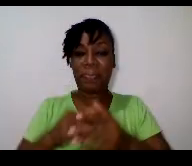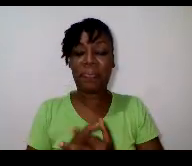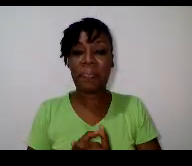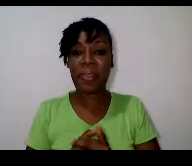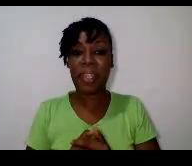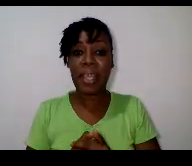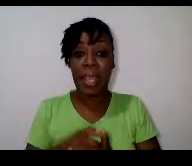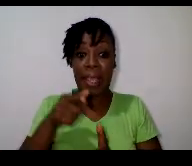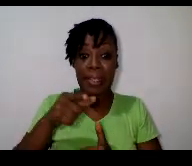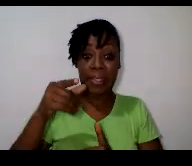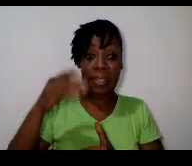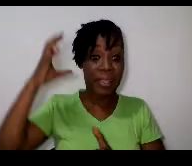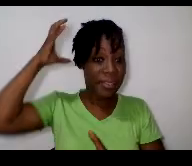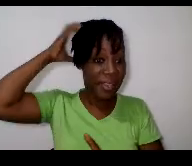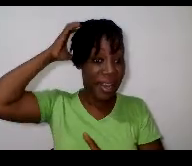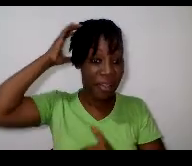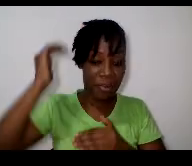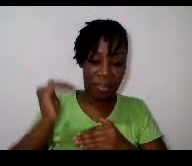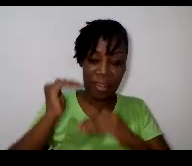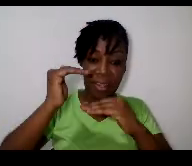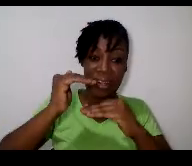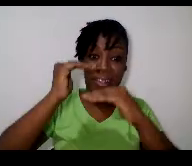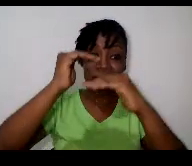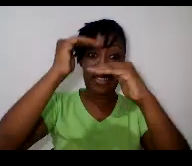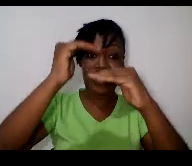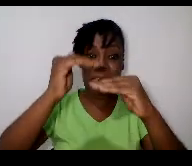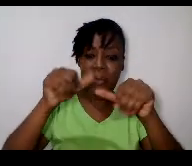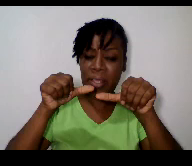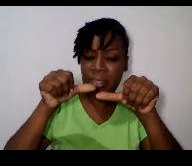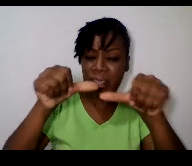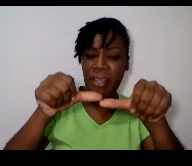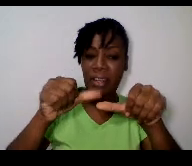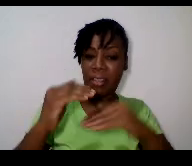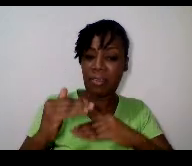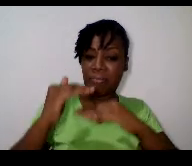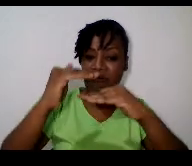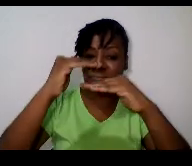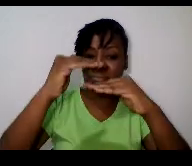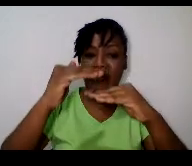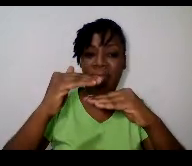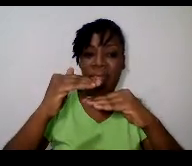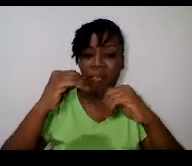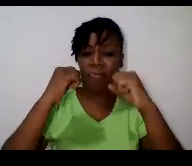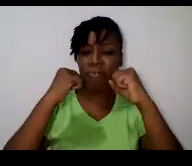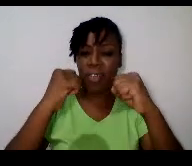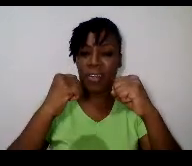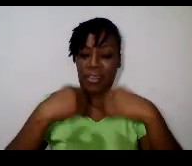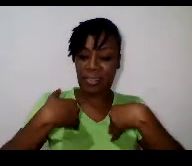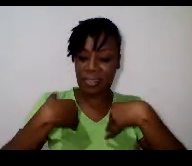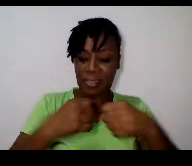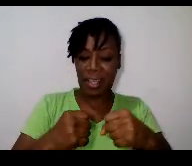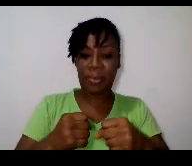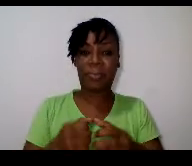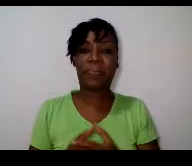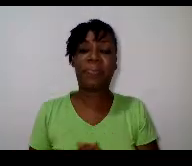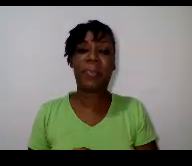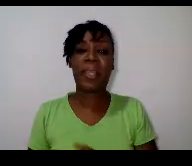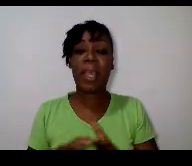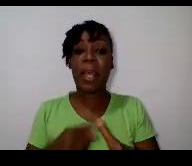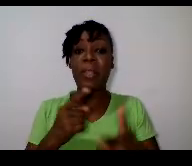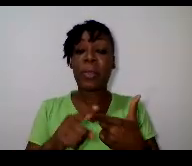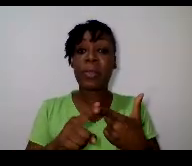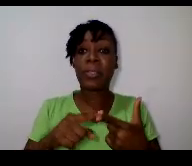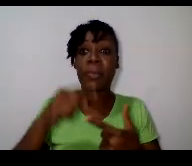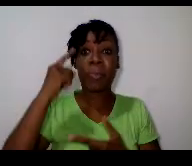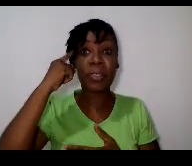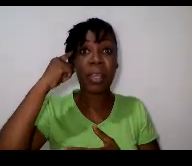en crecimiento, para continuar creciendo fuerte, sano y capaz. Vamos a imaginarnos